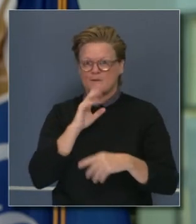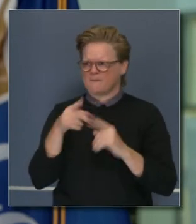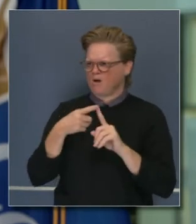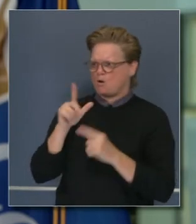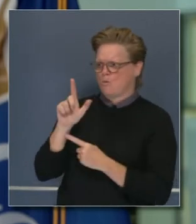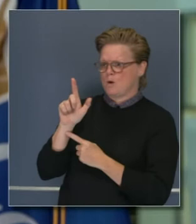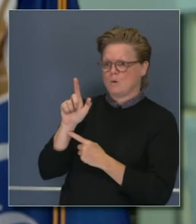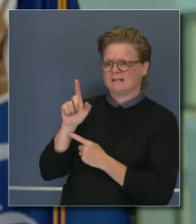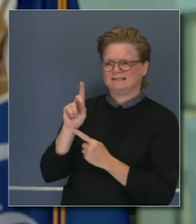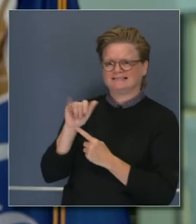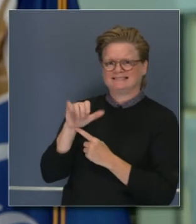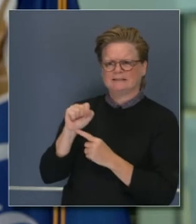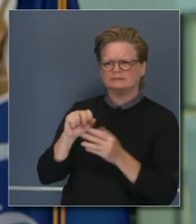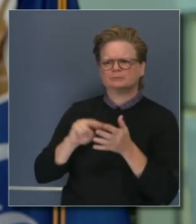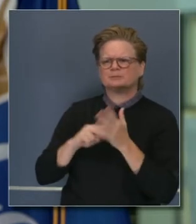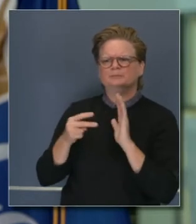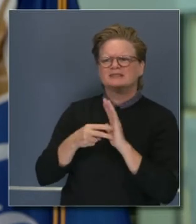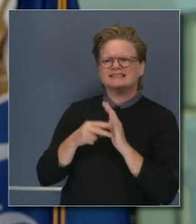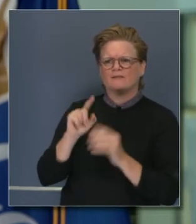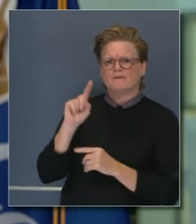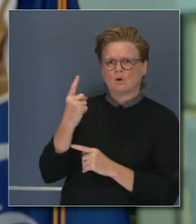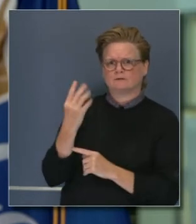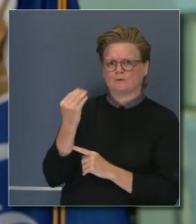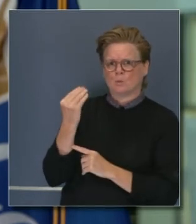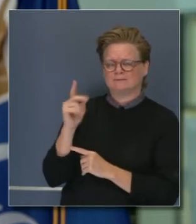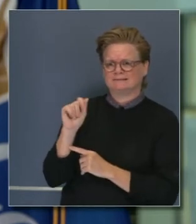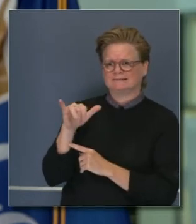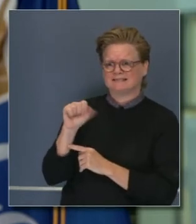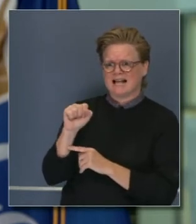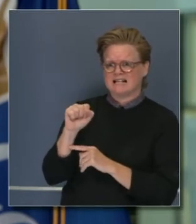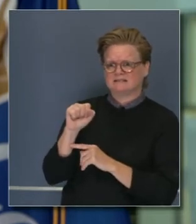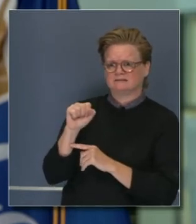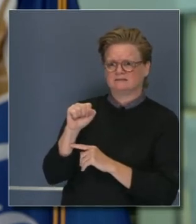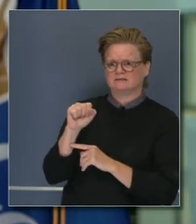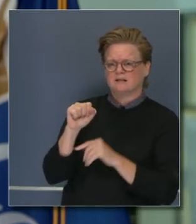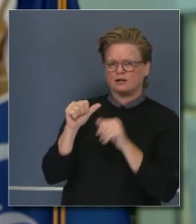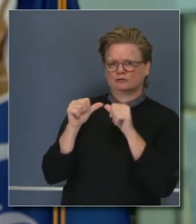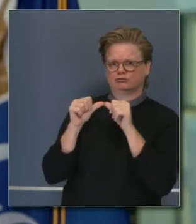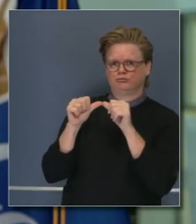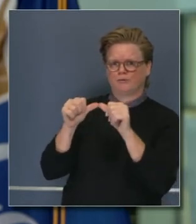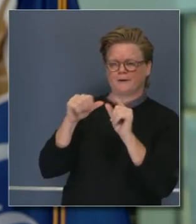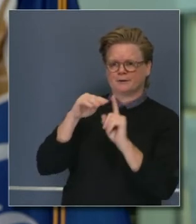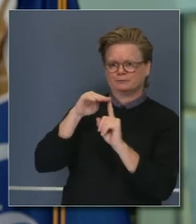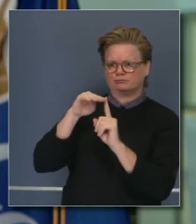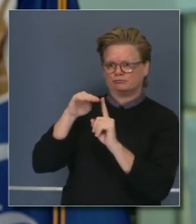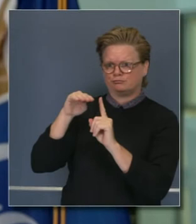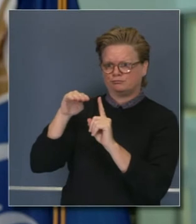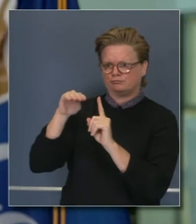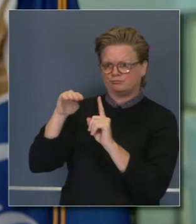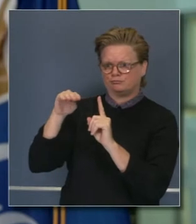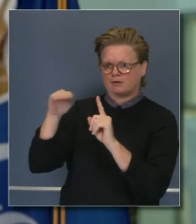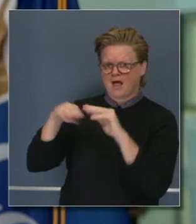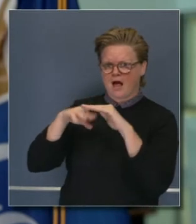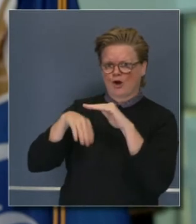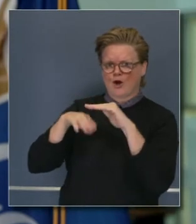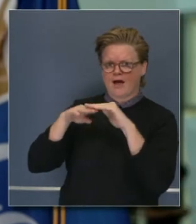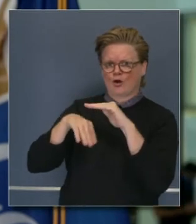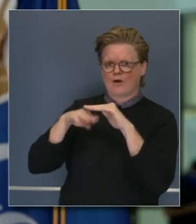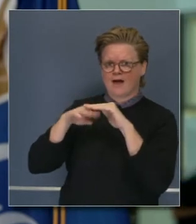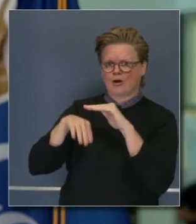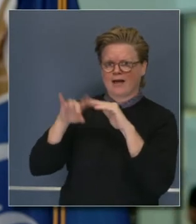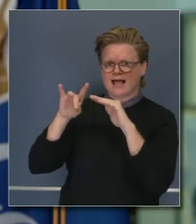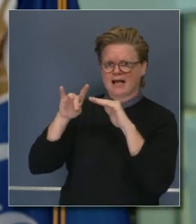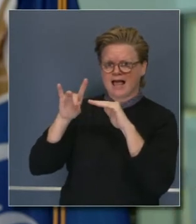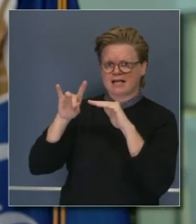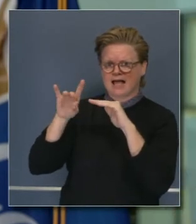pero es necesario tener estabilidad en un periodo de 14 días. Lo que se convierte en algo muy importante y es muy